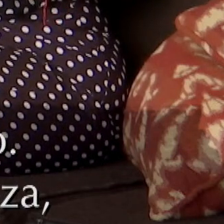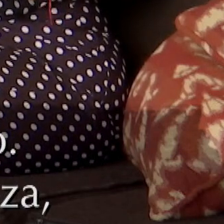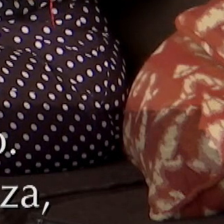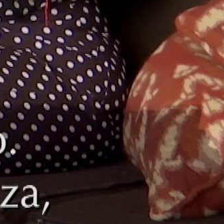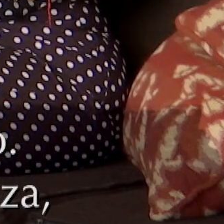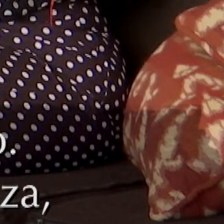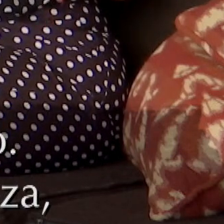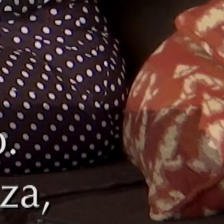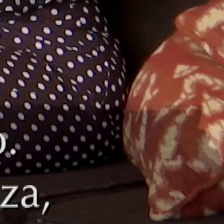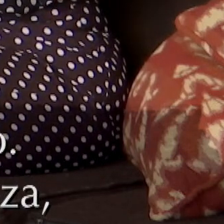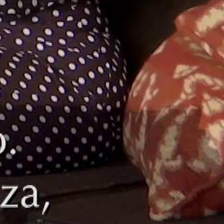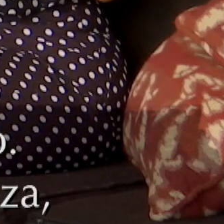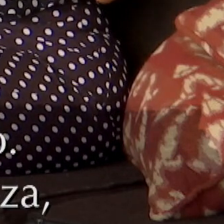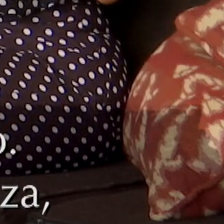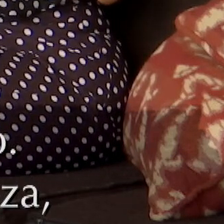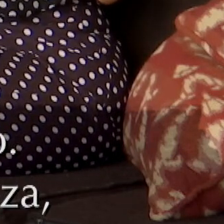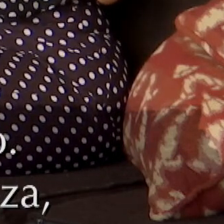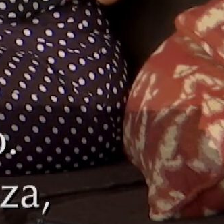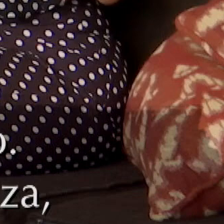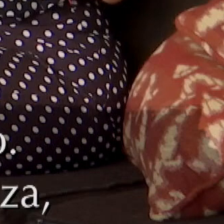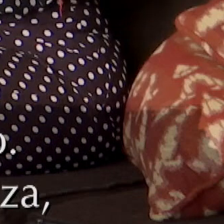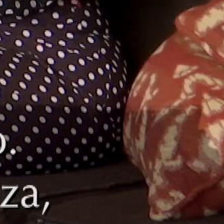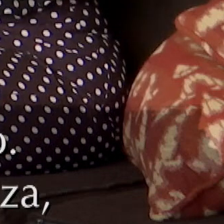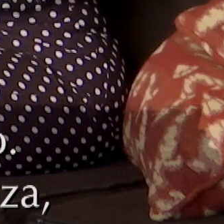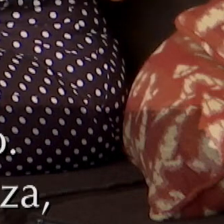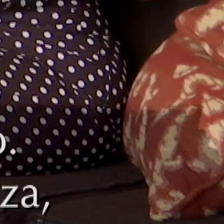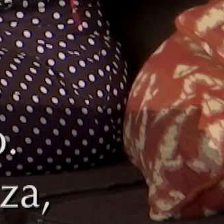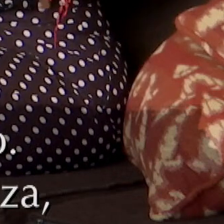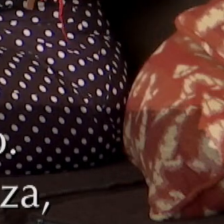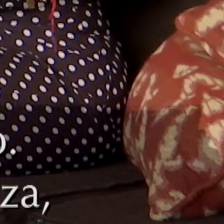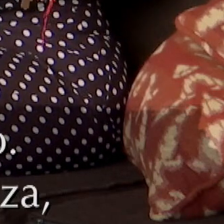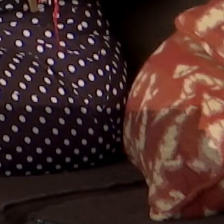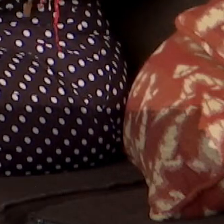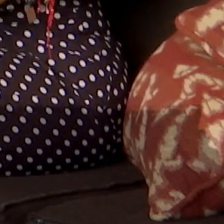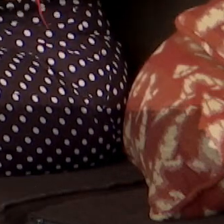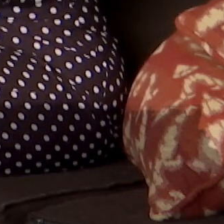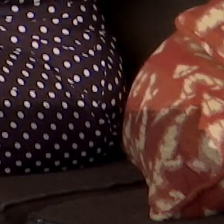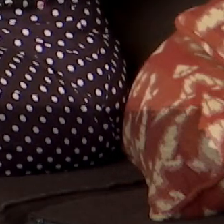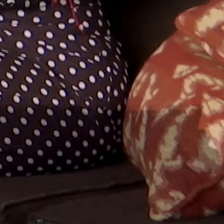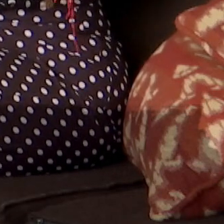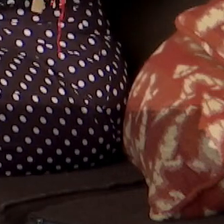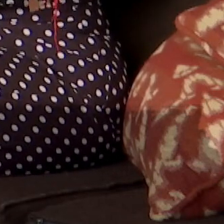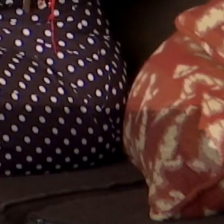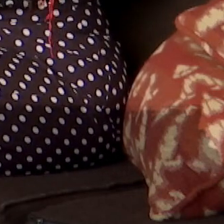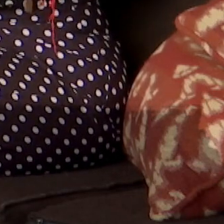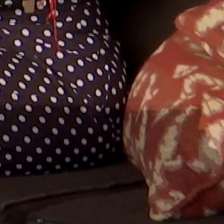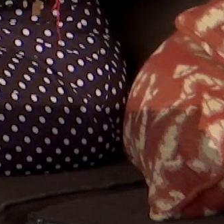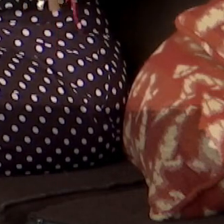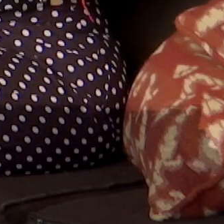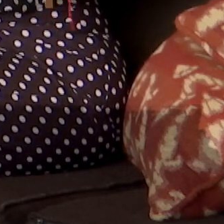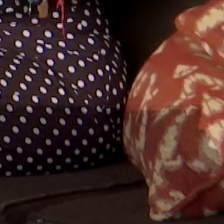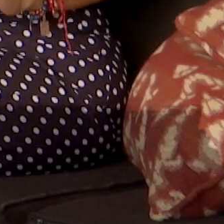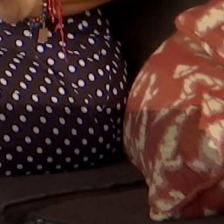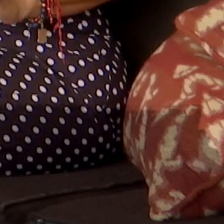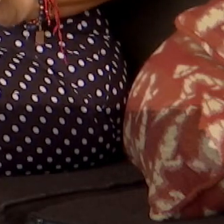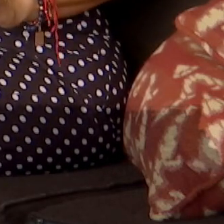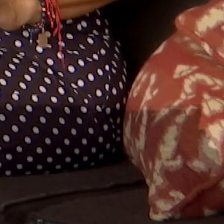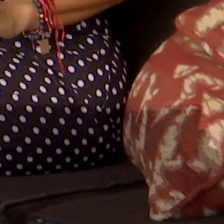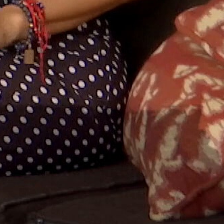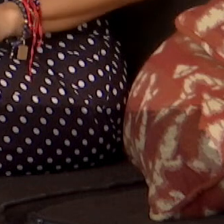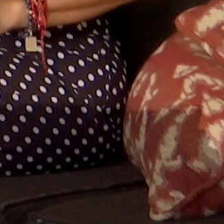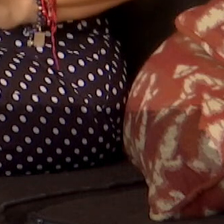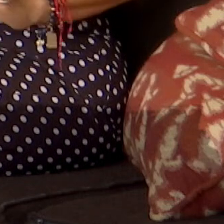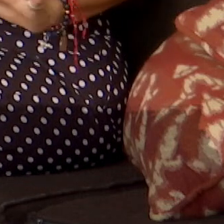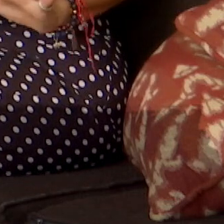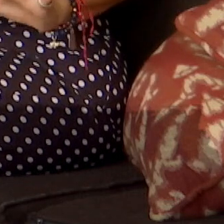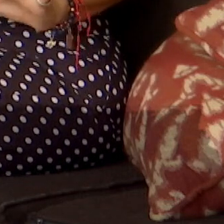trabajo. Cuando lo puedes hacer desde tu fortaleza, desde tu empoderamiento, sin dejar